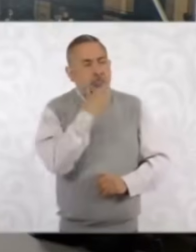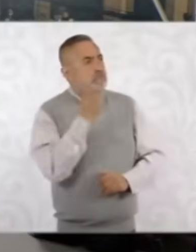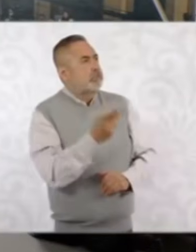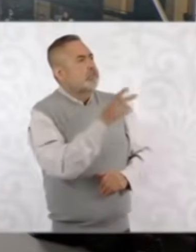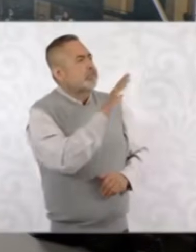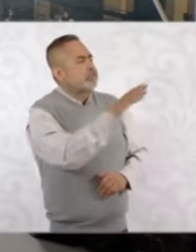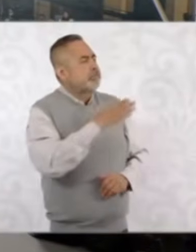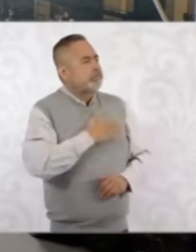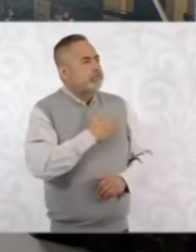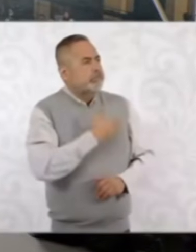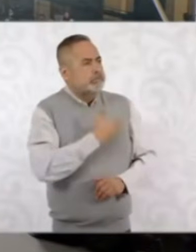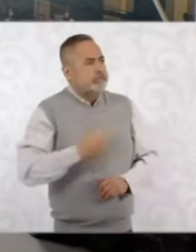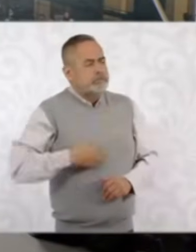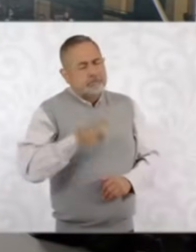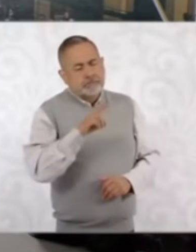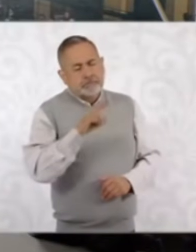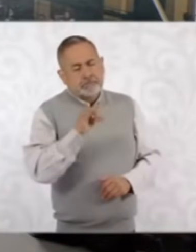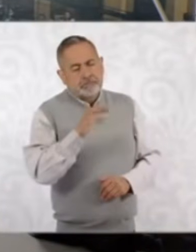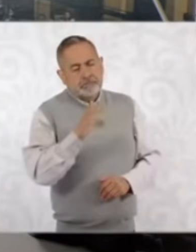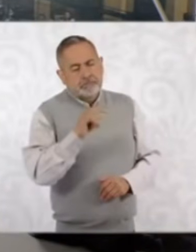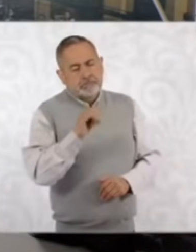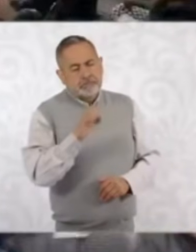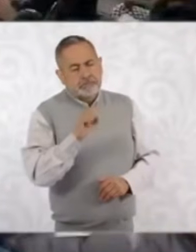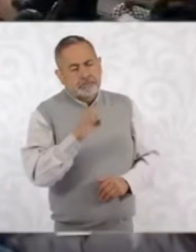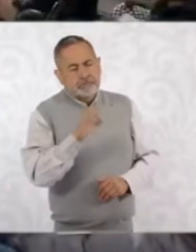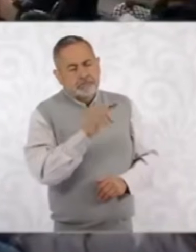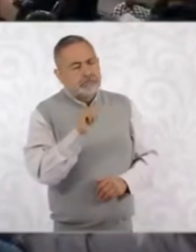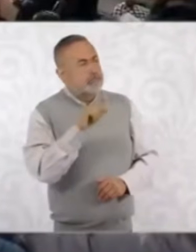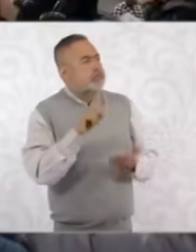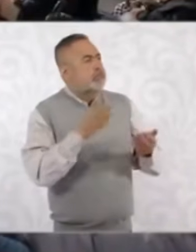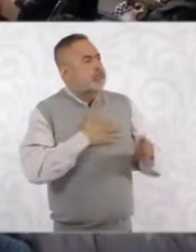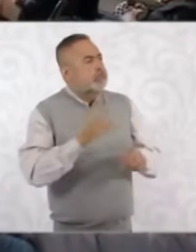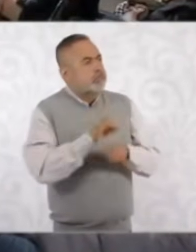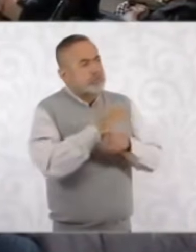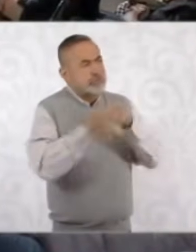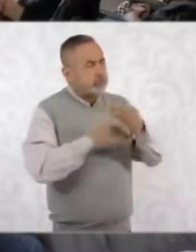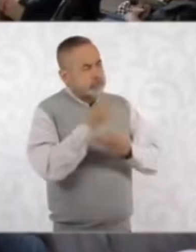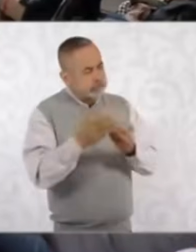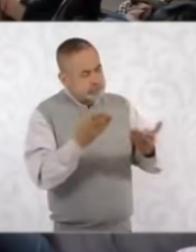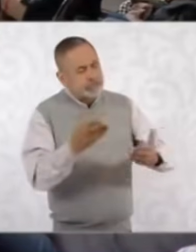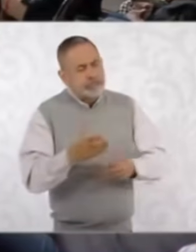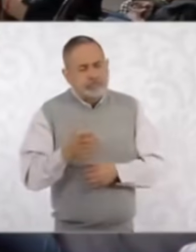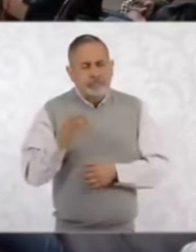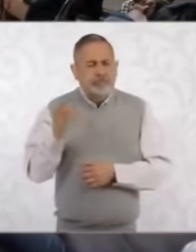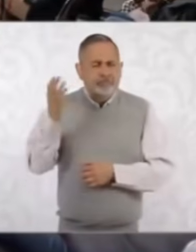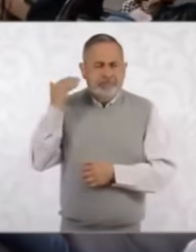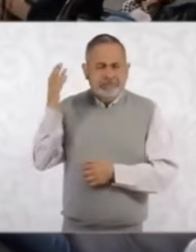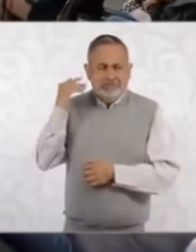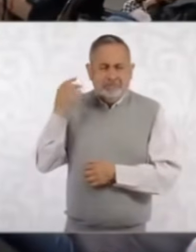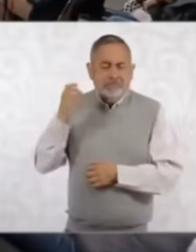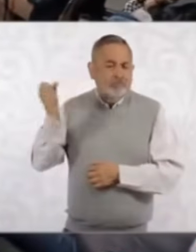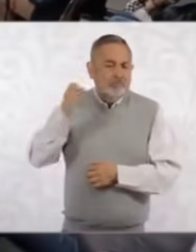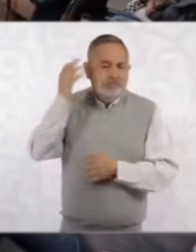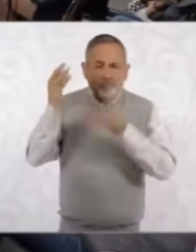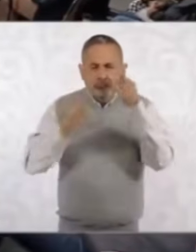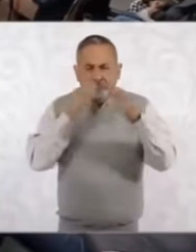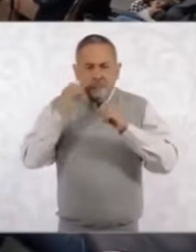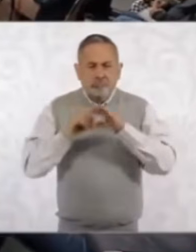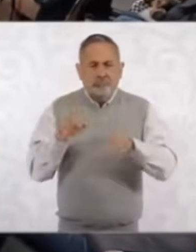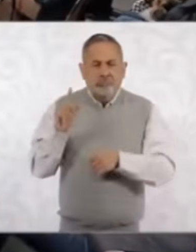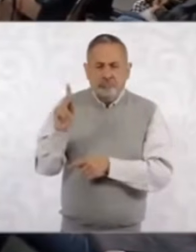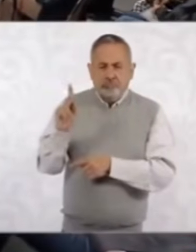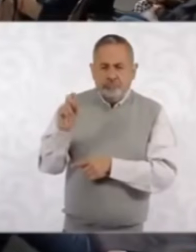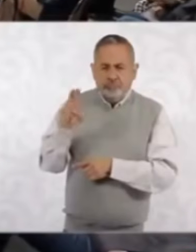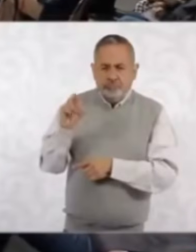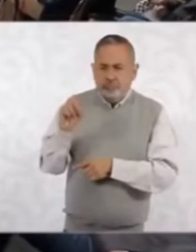Vicente Serrano, conductor de Sin Censura TV. Buenos días a todas y a todos. Hace unas horas, en conferencia de prensa, Pedro Sánchez,